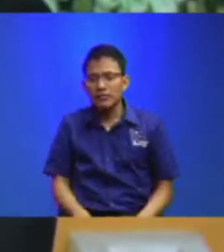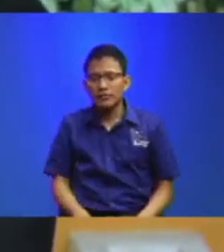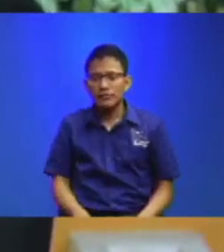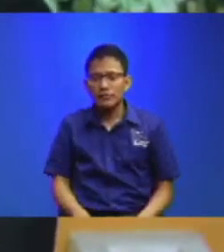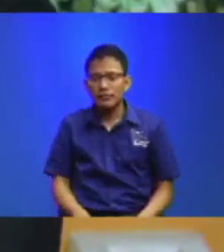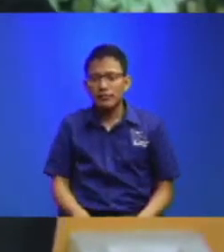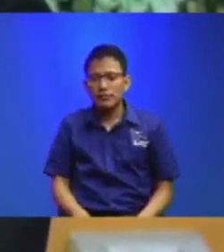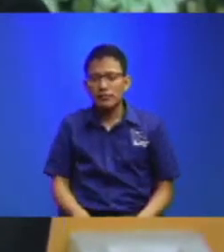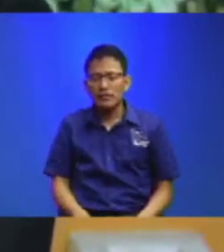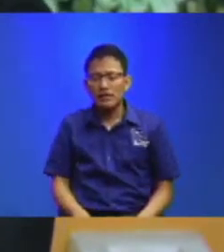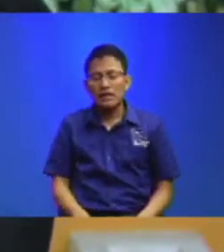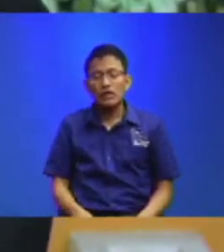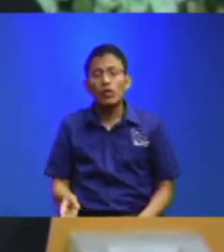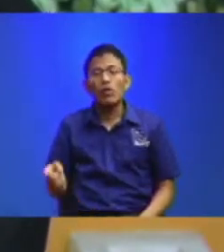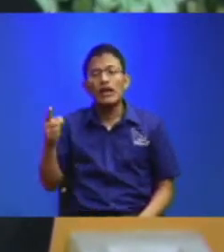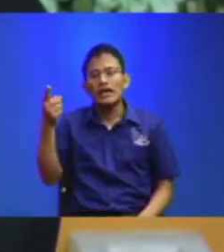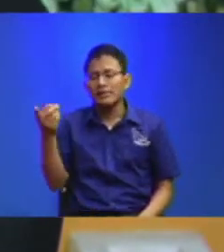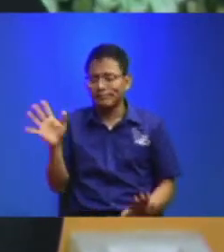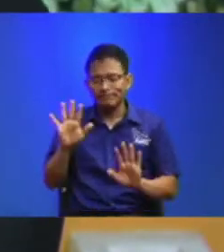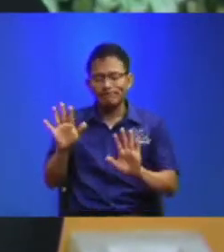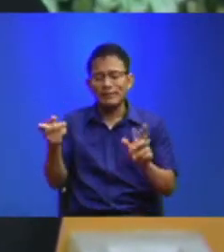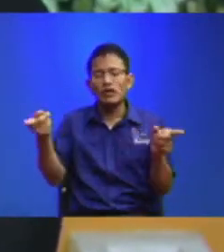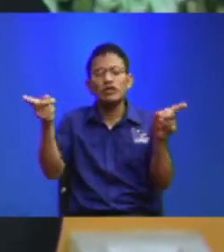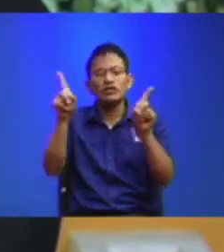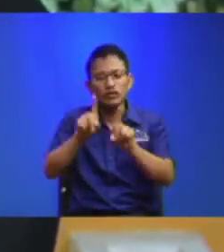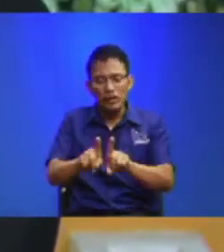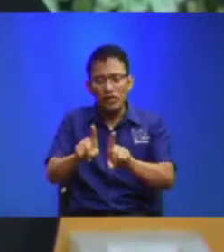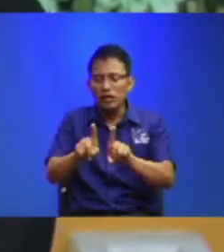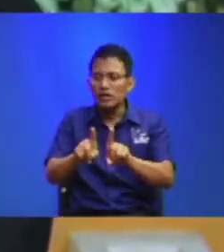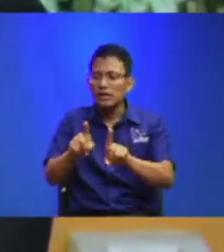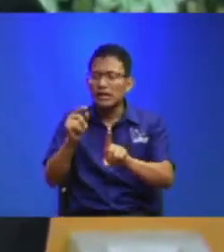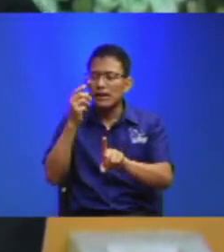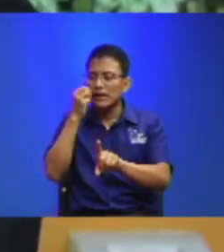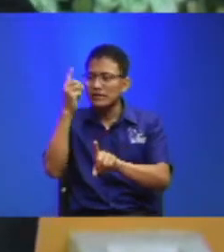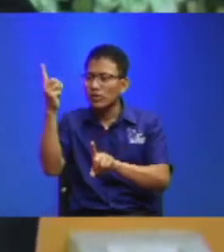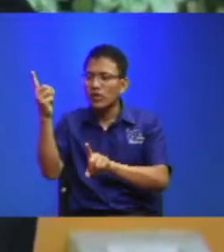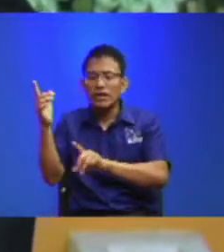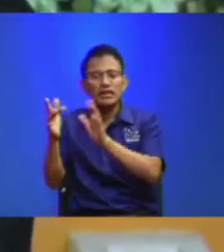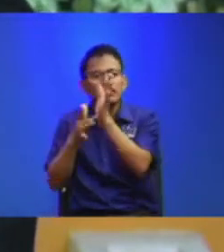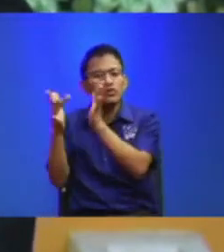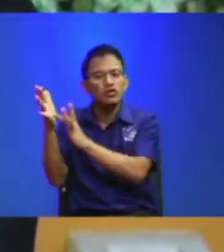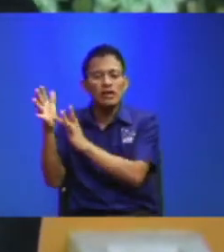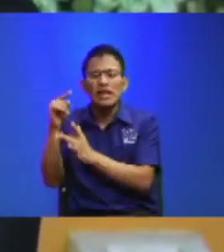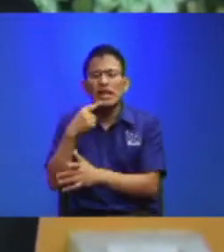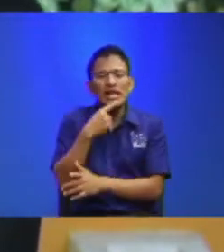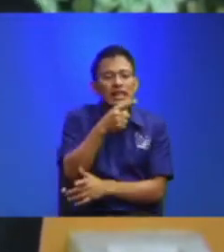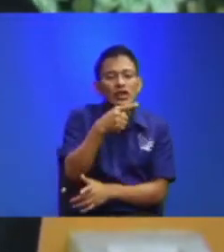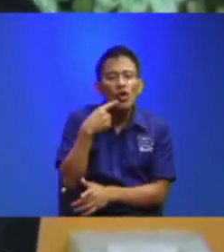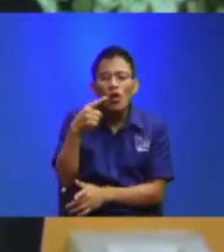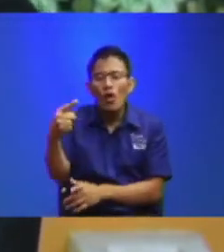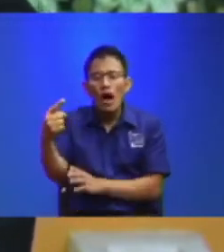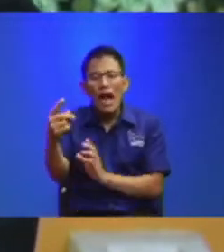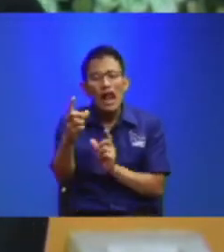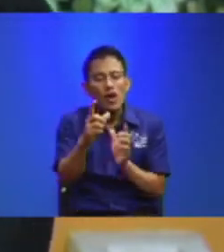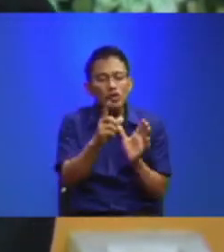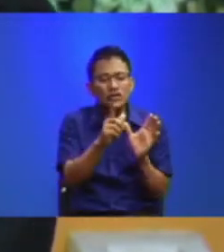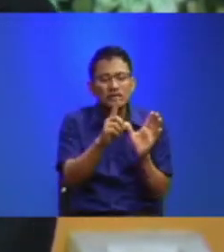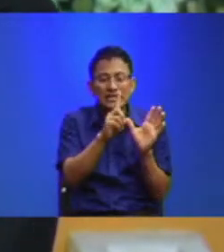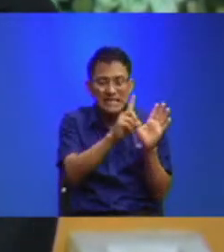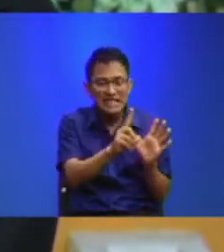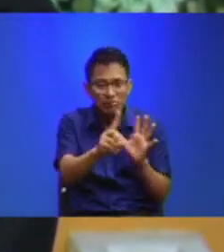Y lo que sucedió fue que el Señor le empezó a decir a los discípulos desde muy temprano en su ministerio que él iba a